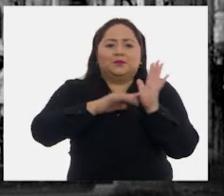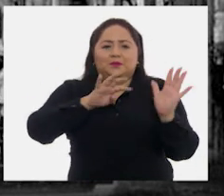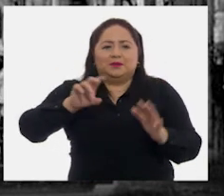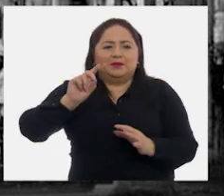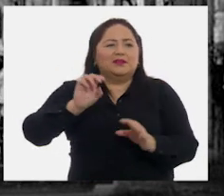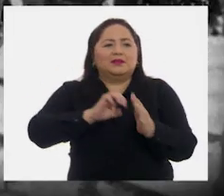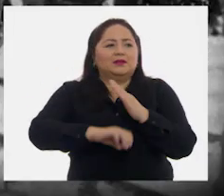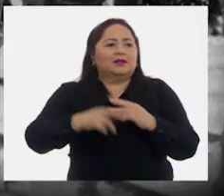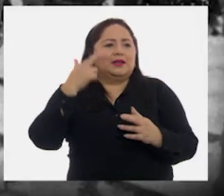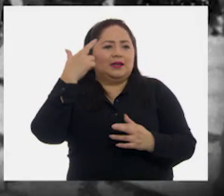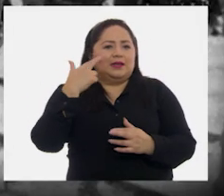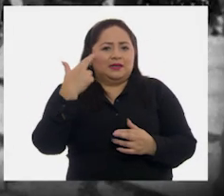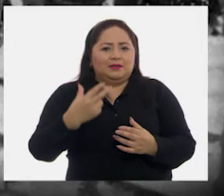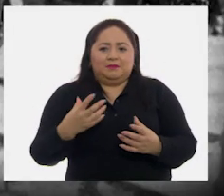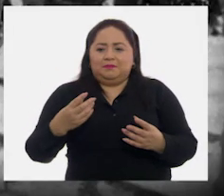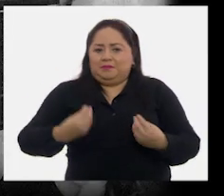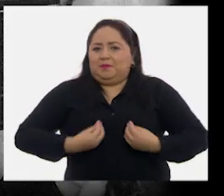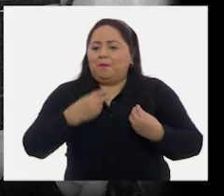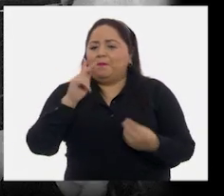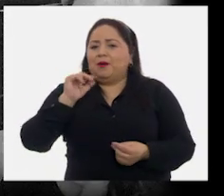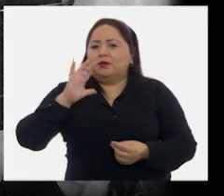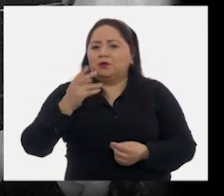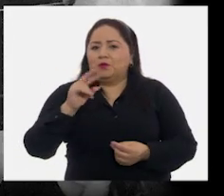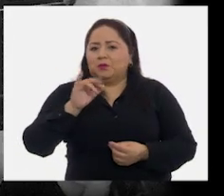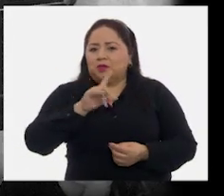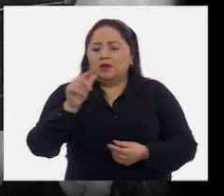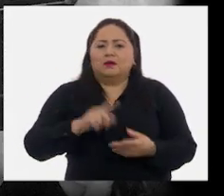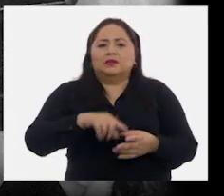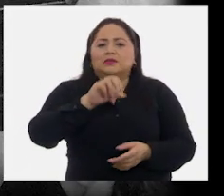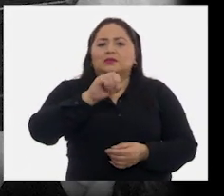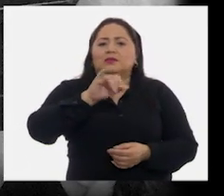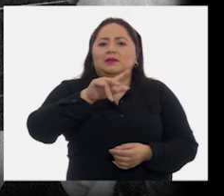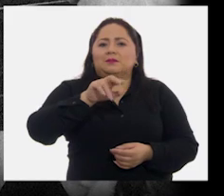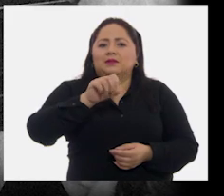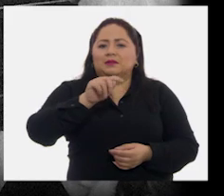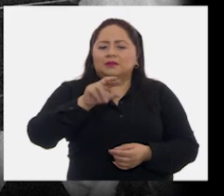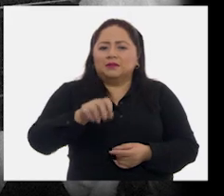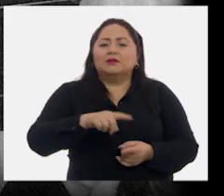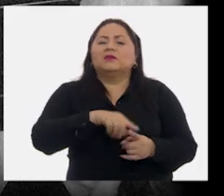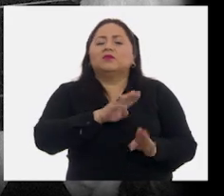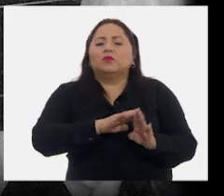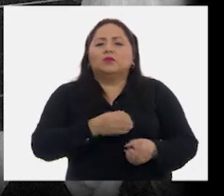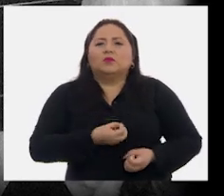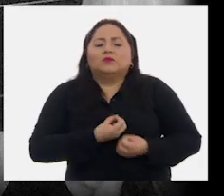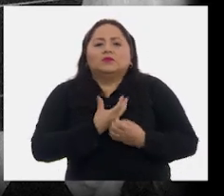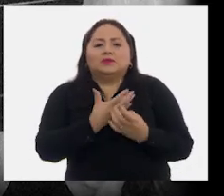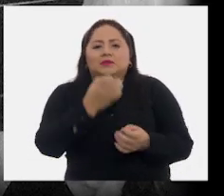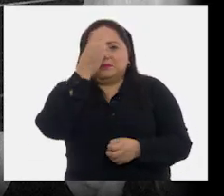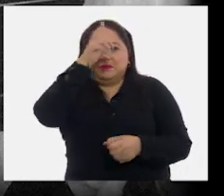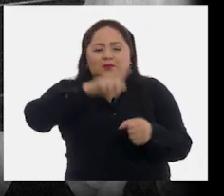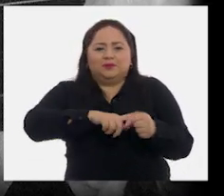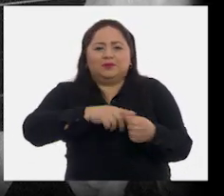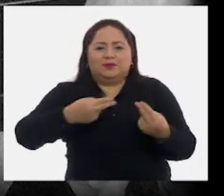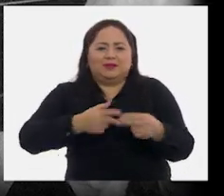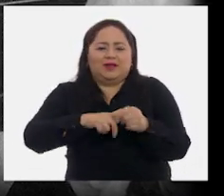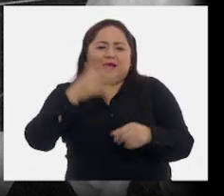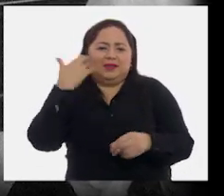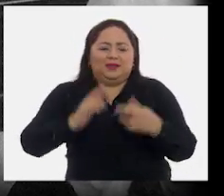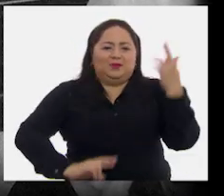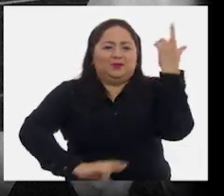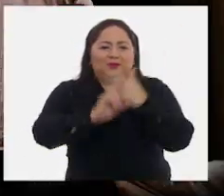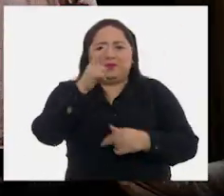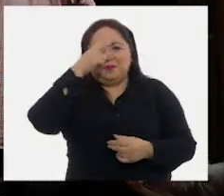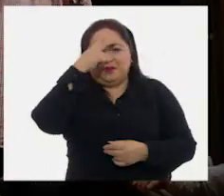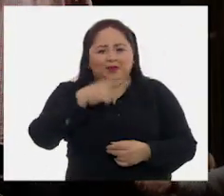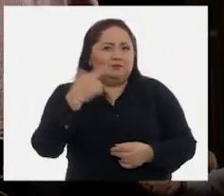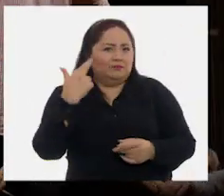como Redes y Vámonos con Pancho Villa. Silvestre Revueltas se inspiró en el espíritu nacionalista de la Revolución